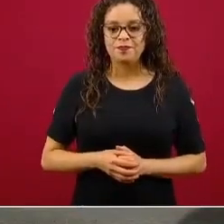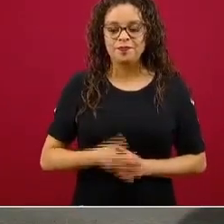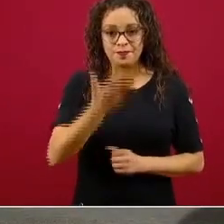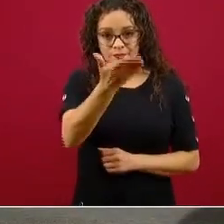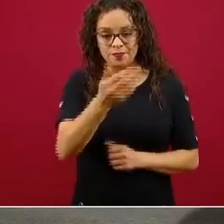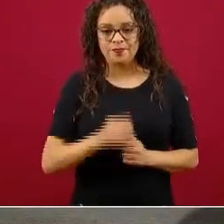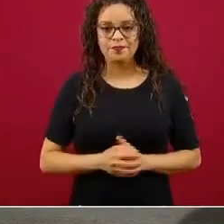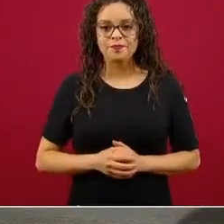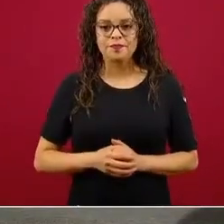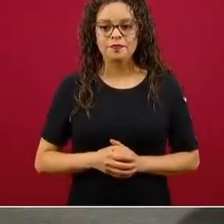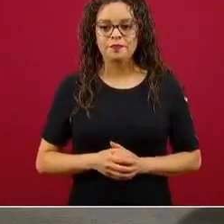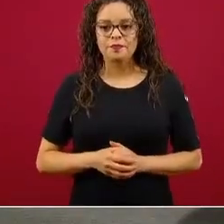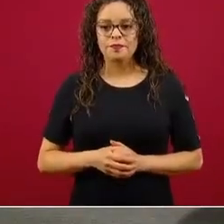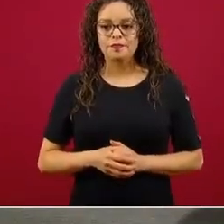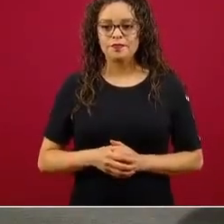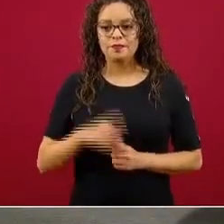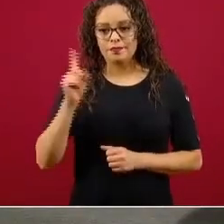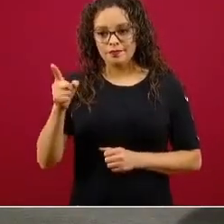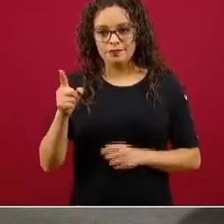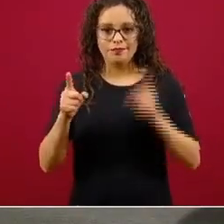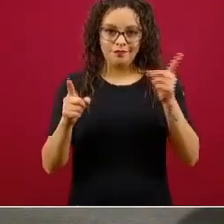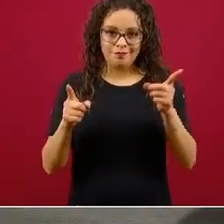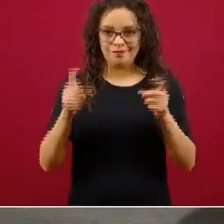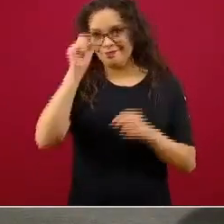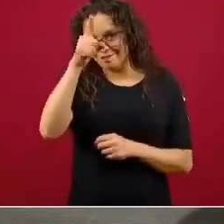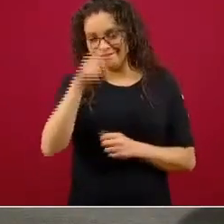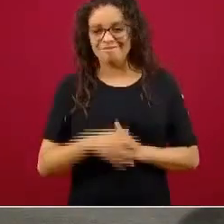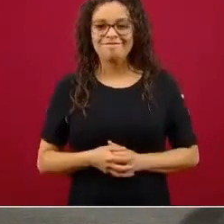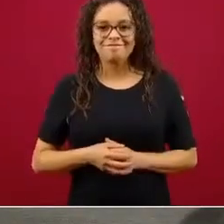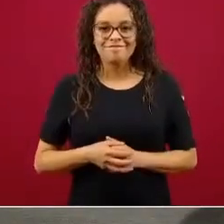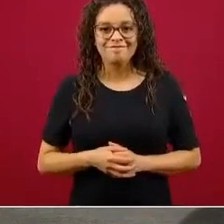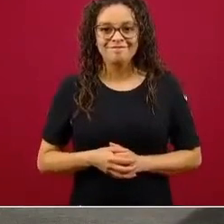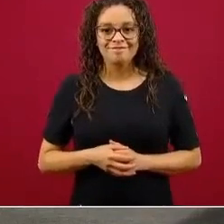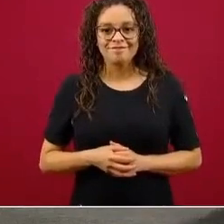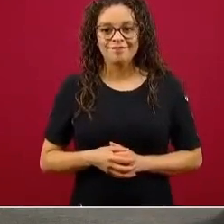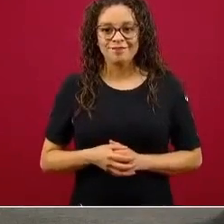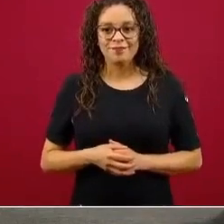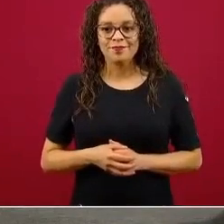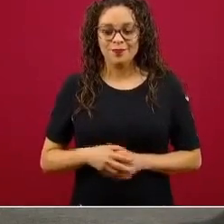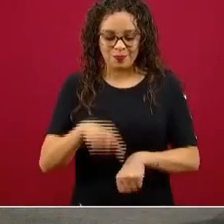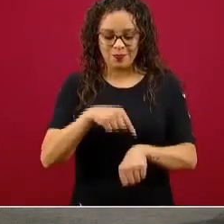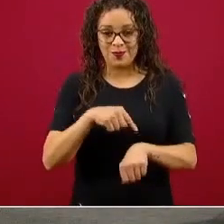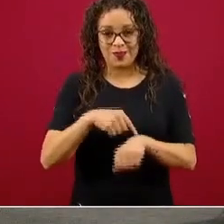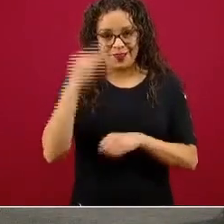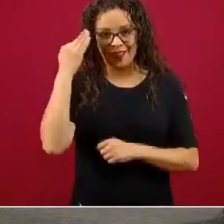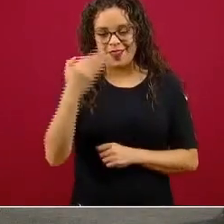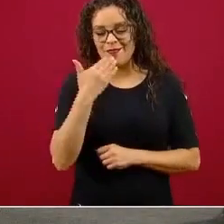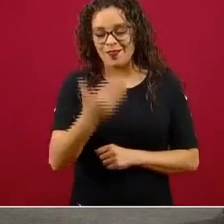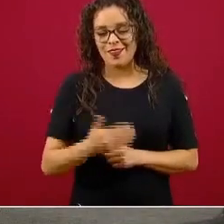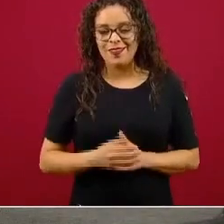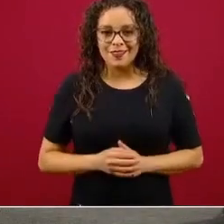Y usted, y Olinka, y Juan. Hoy hay tiempo. Gracias.